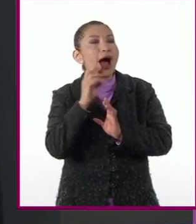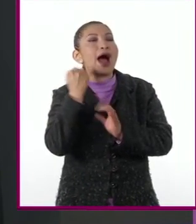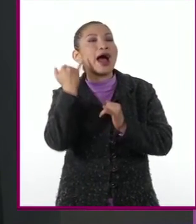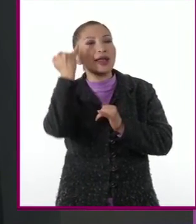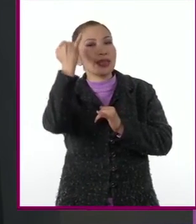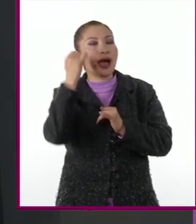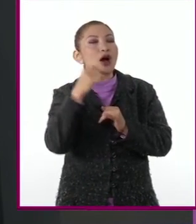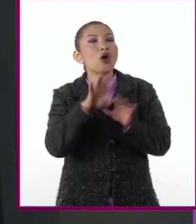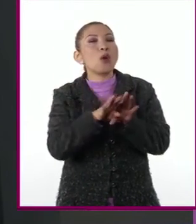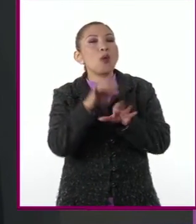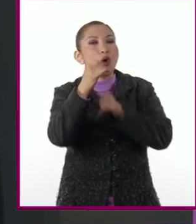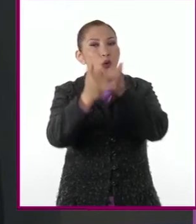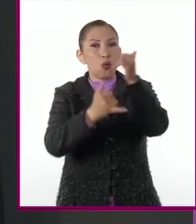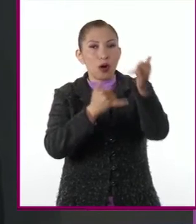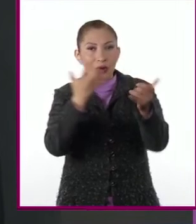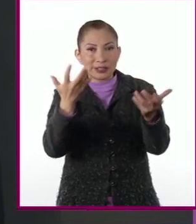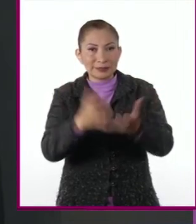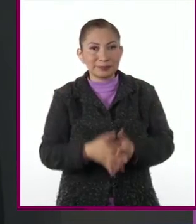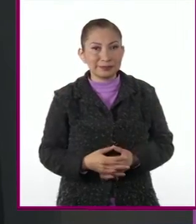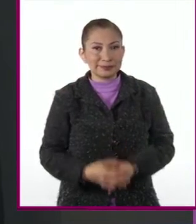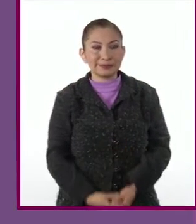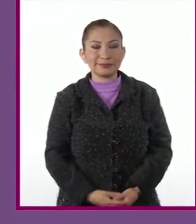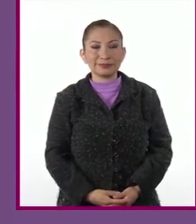mejor idea de lo que hay que realizar.